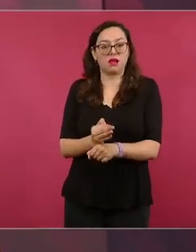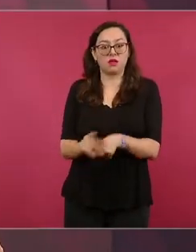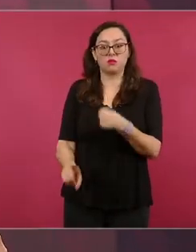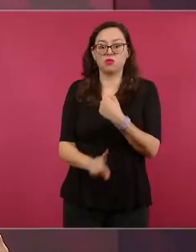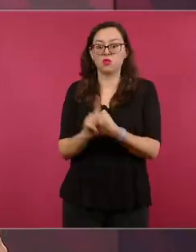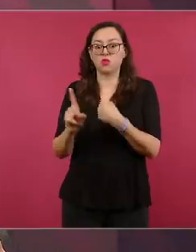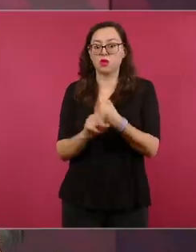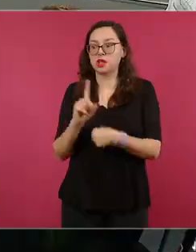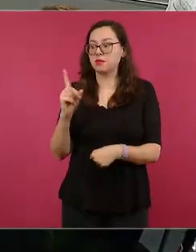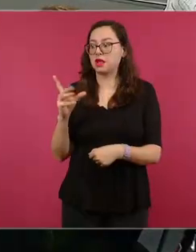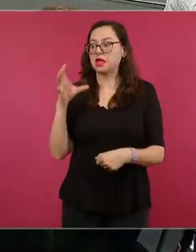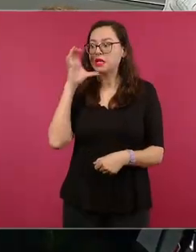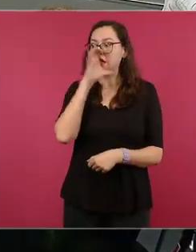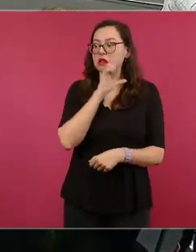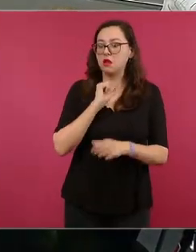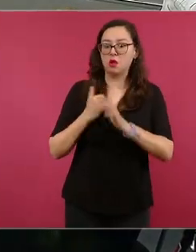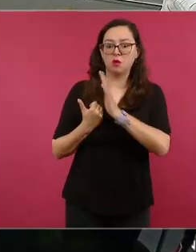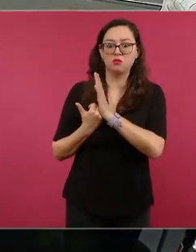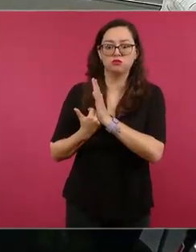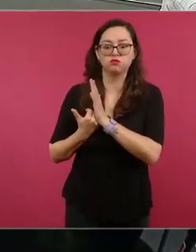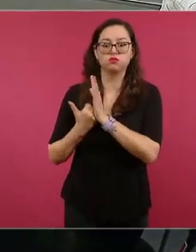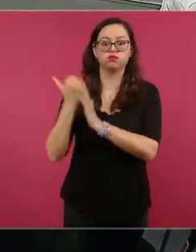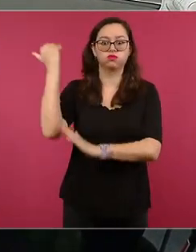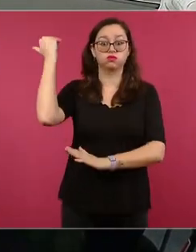de calor,